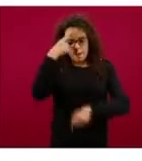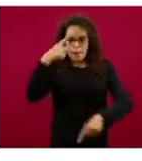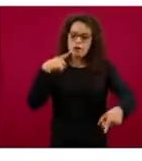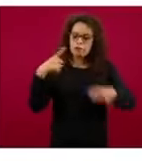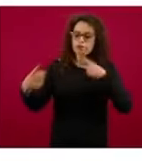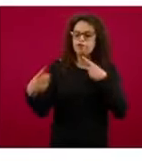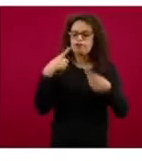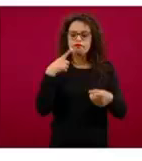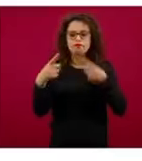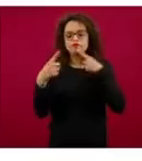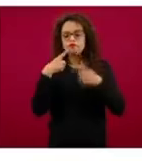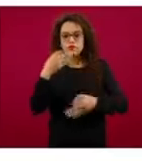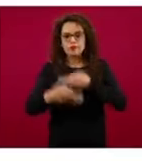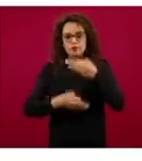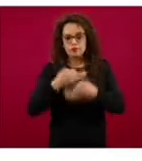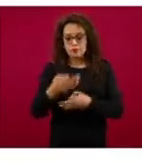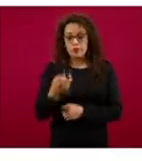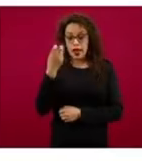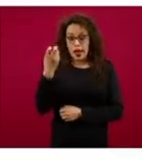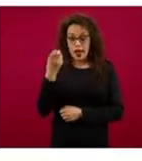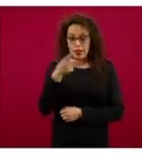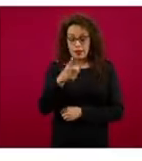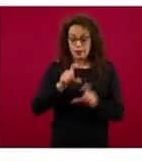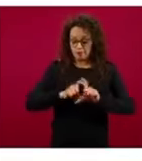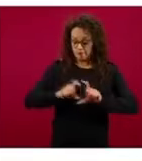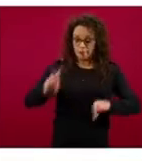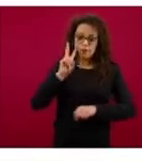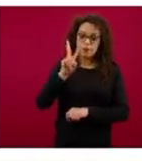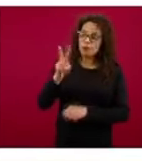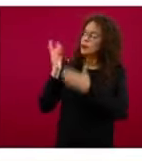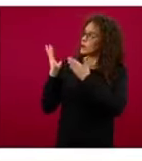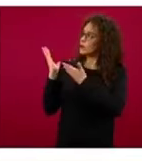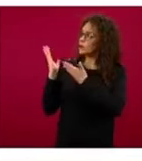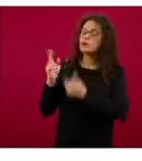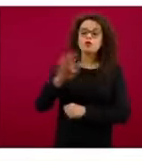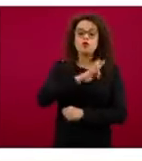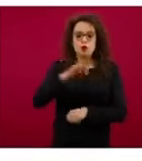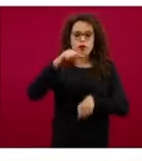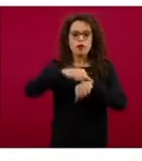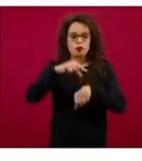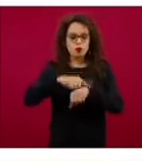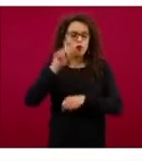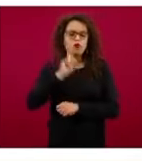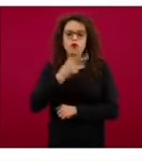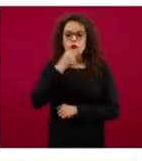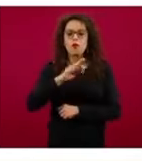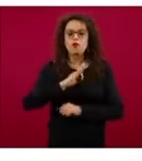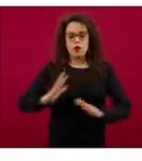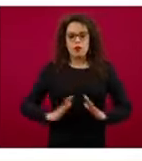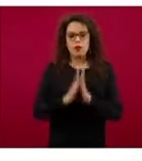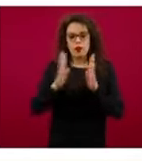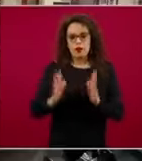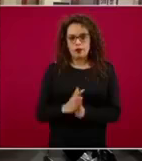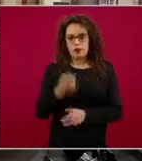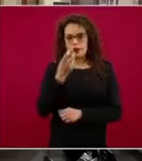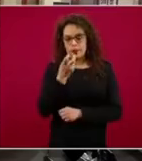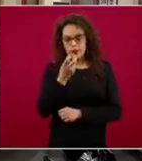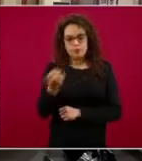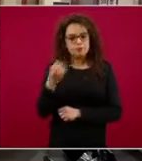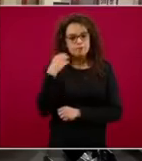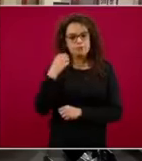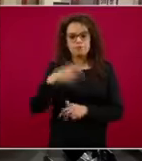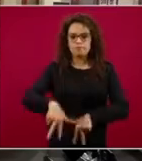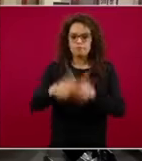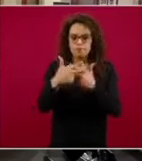esta es la página donde se ha invitado a cada uno de los médicos a participar, médicos y médicas a participar en estas sesiones. La